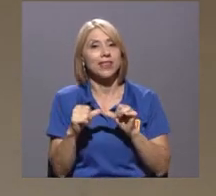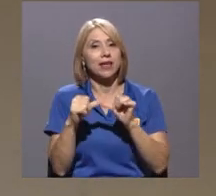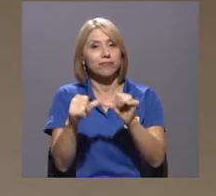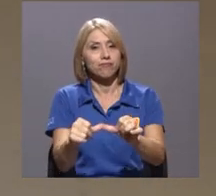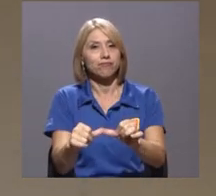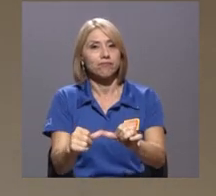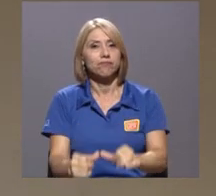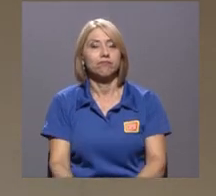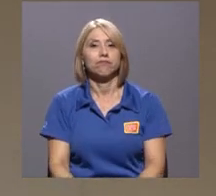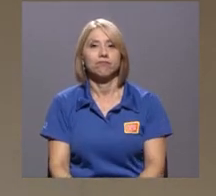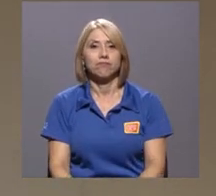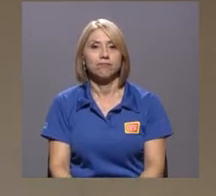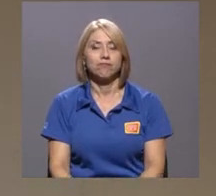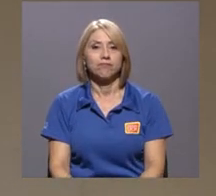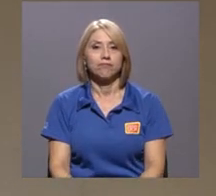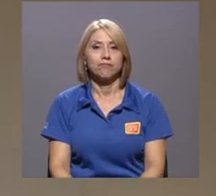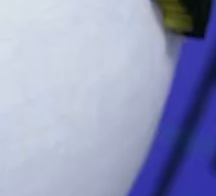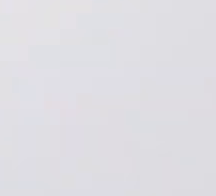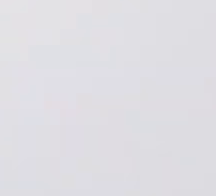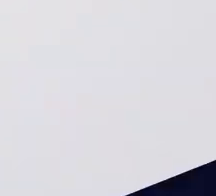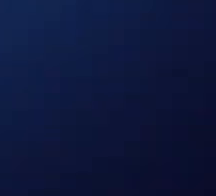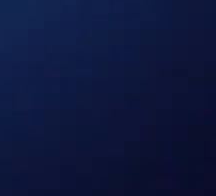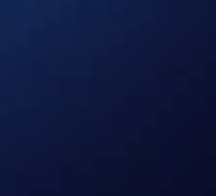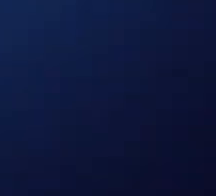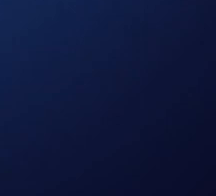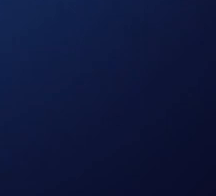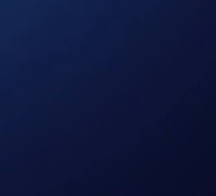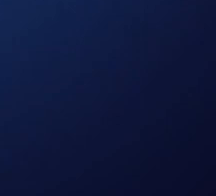regresar eso haremos